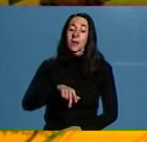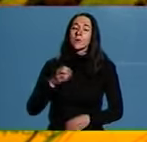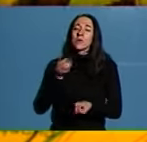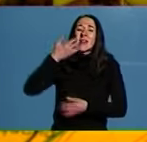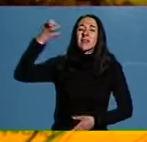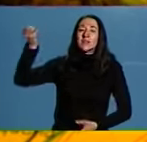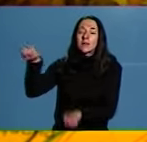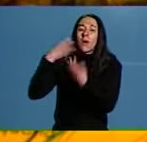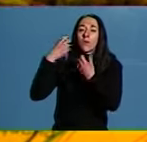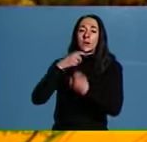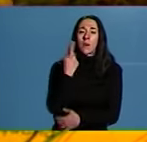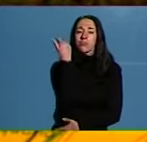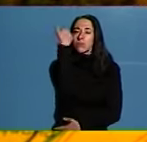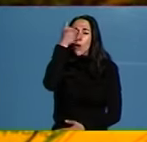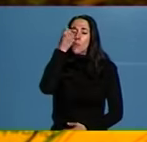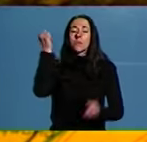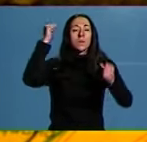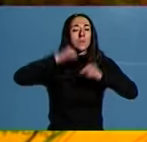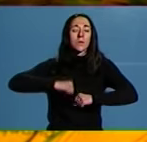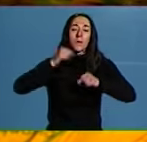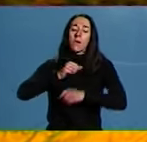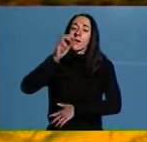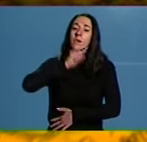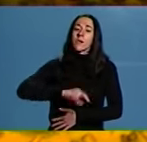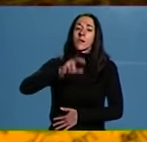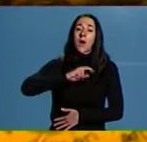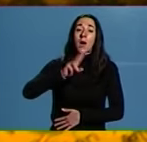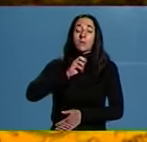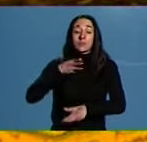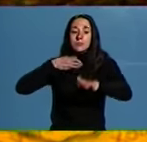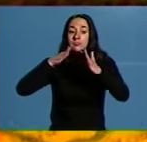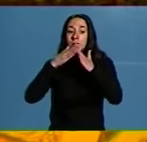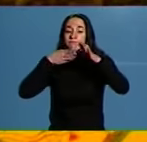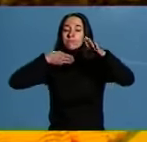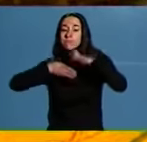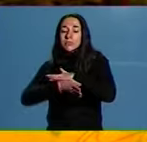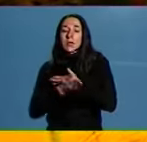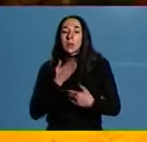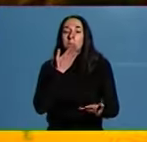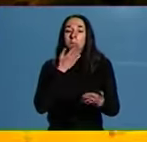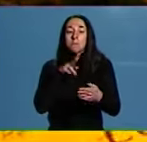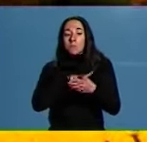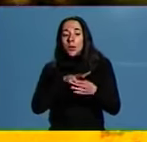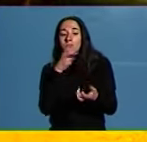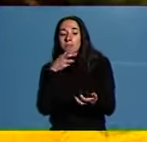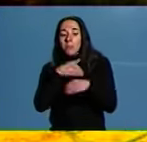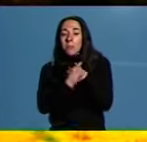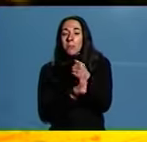maior viña camiñando e entrou nun sitio que estaban facendo pan, pedíndolles unha fogaza.